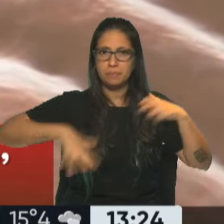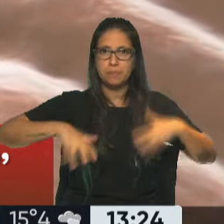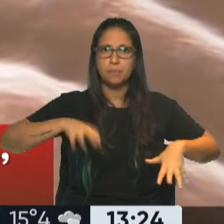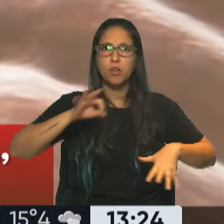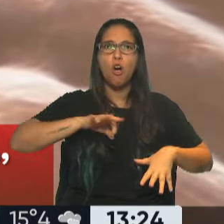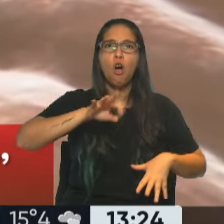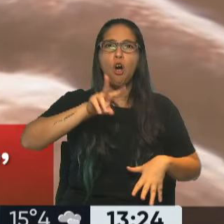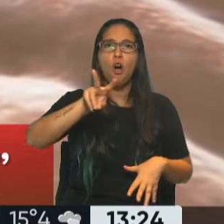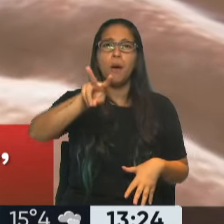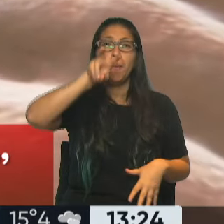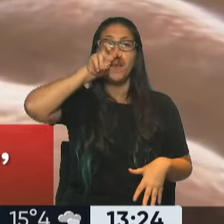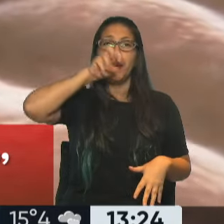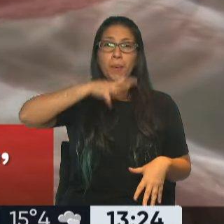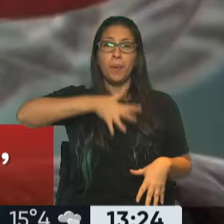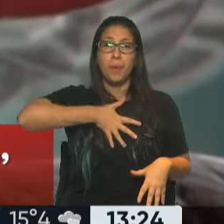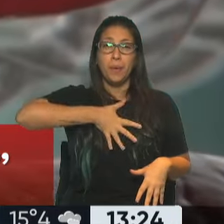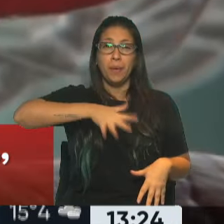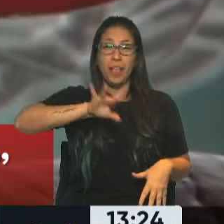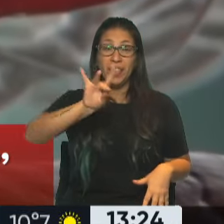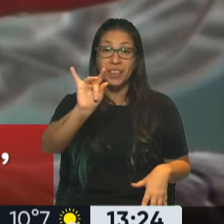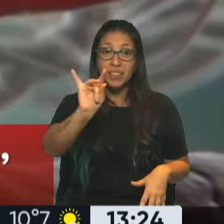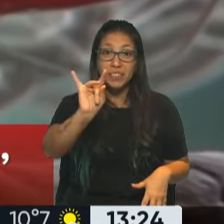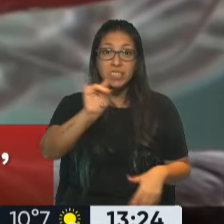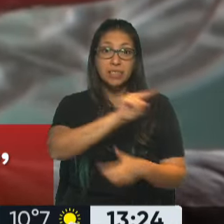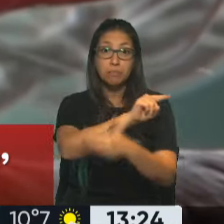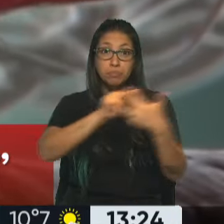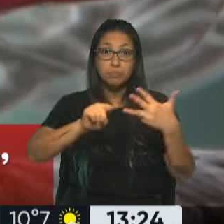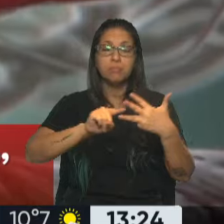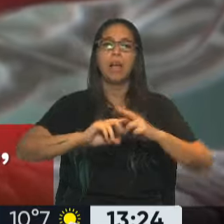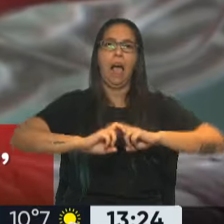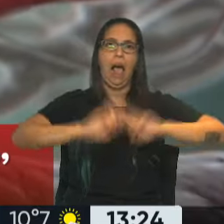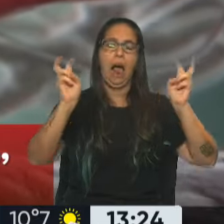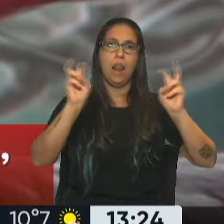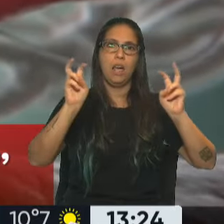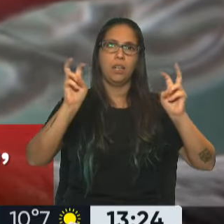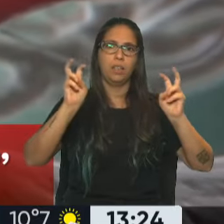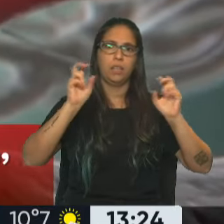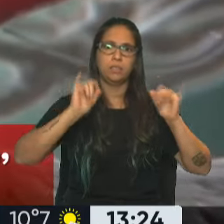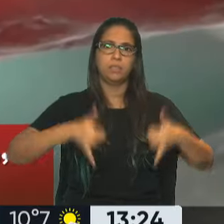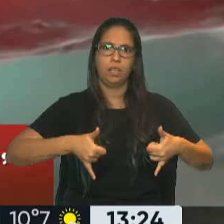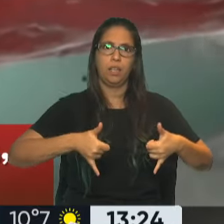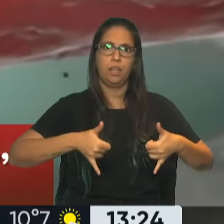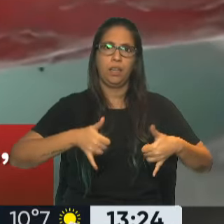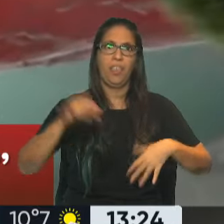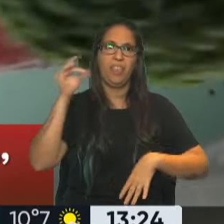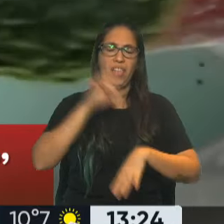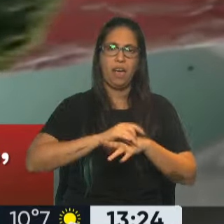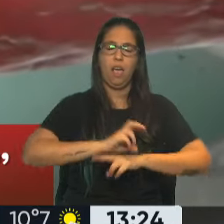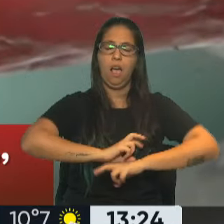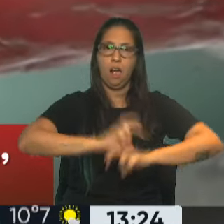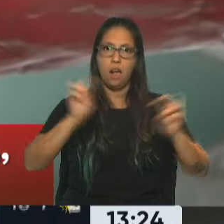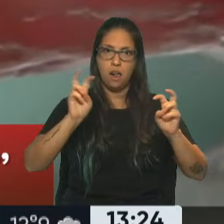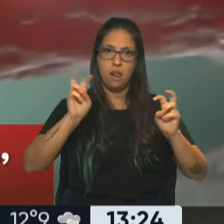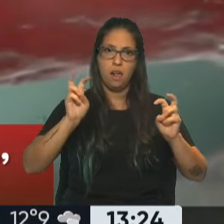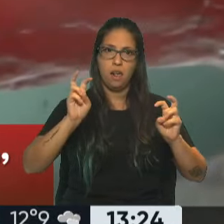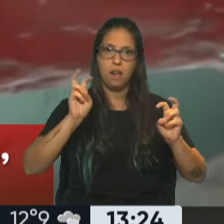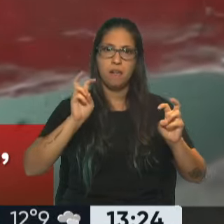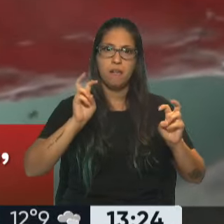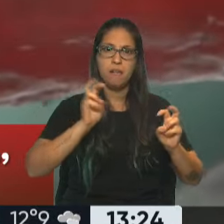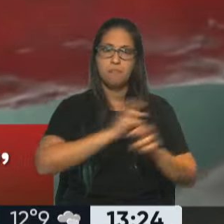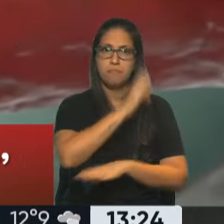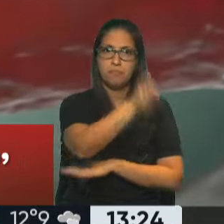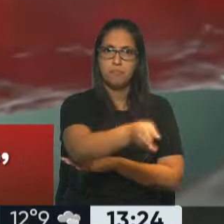respirar, estos es, son cuadros de signos de alarma, que es lo que se llama el dengue con signo de alarma. Y por otro lado también